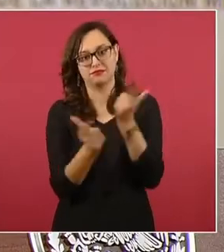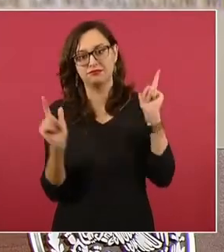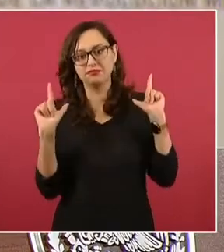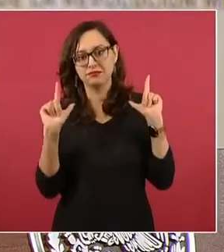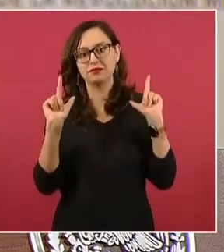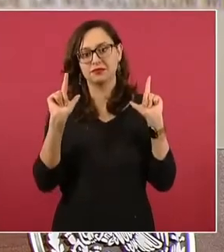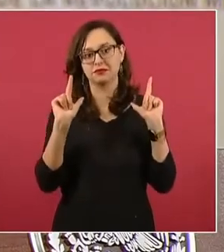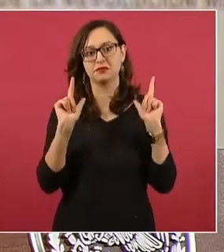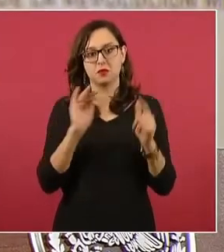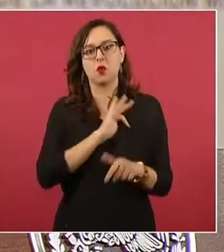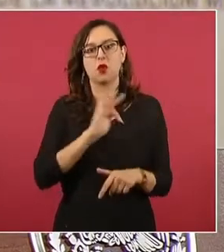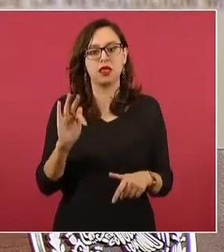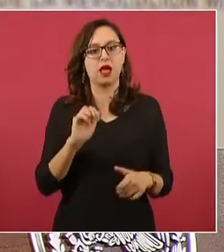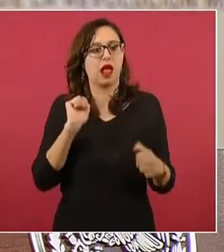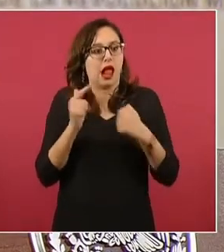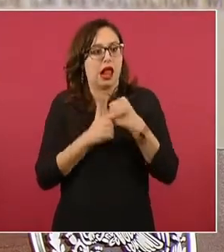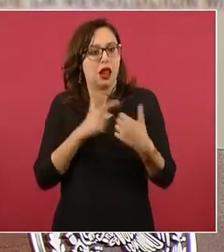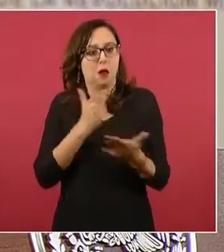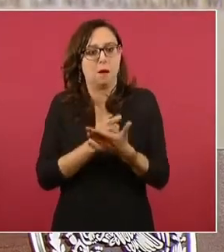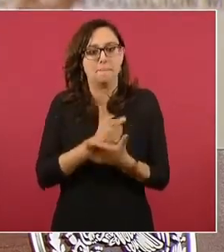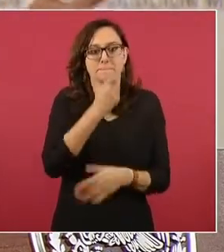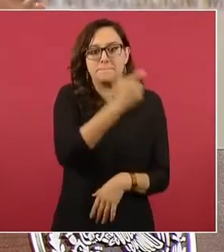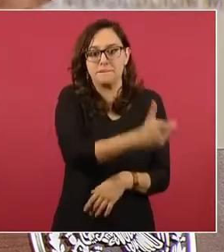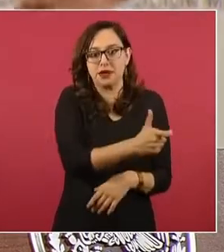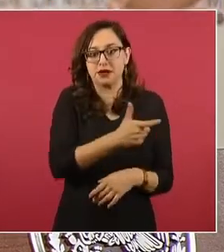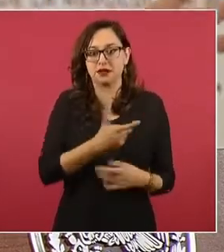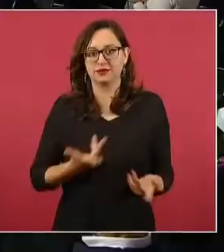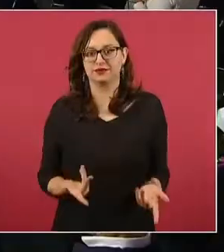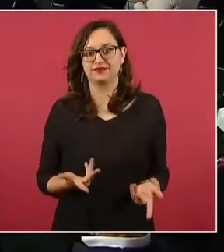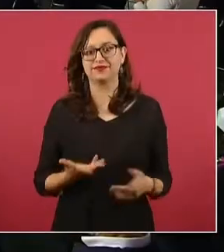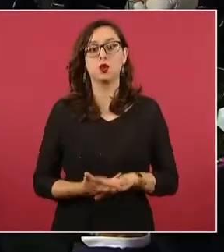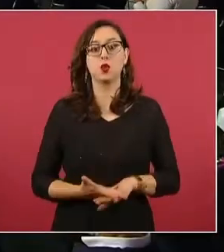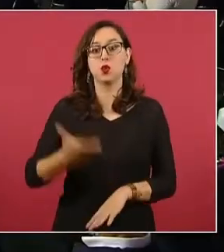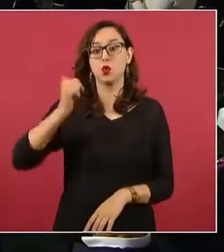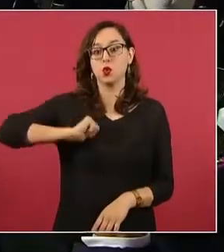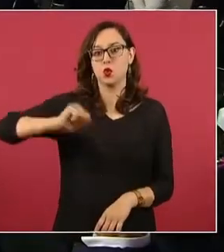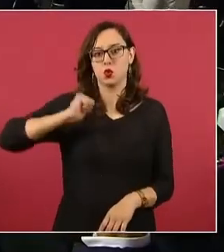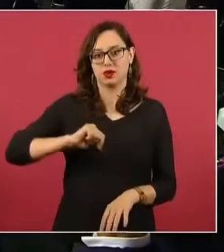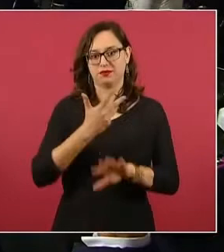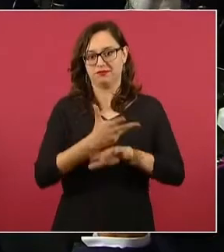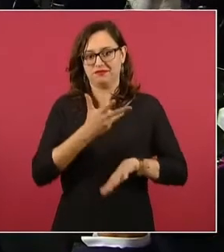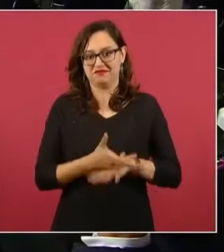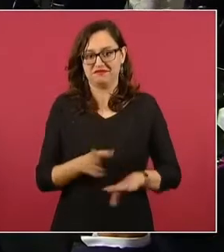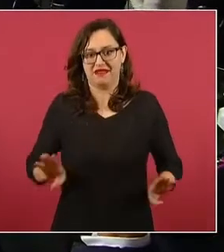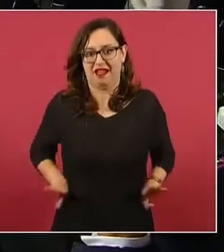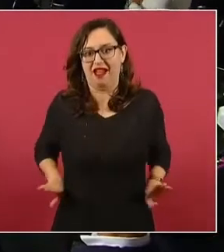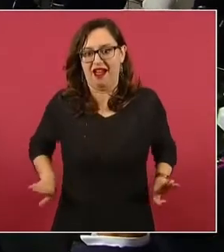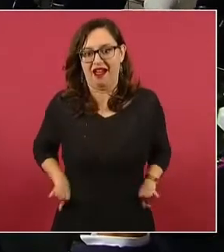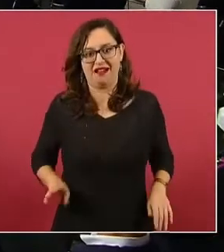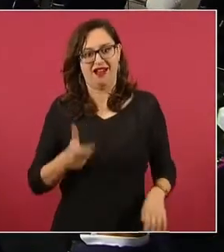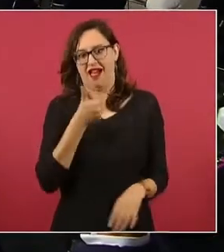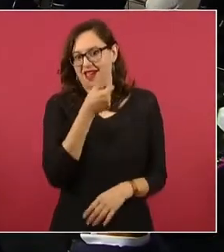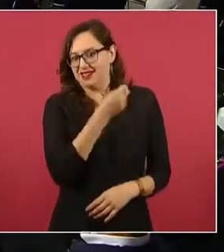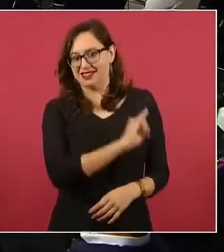bajo fianza. Pues eso caracterizaba a Estados Unidos. Incluso